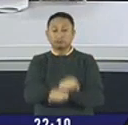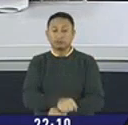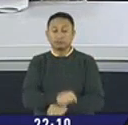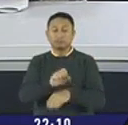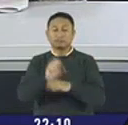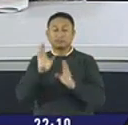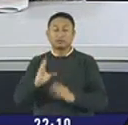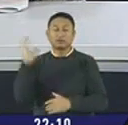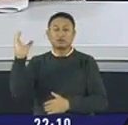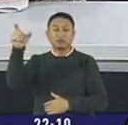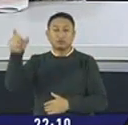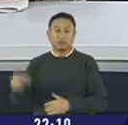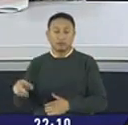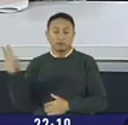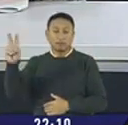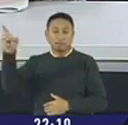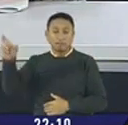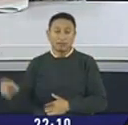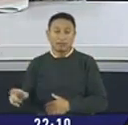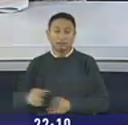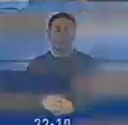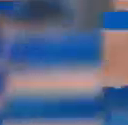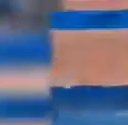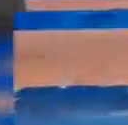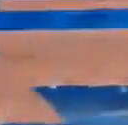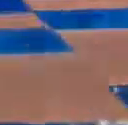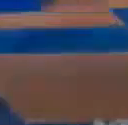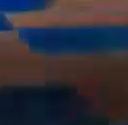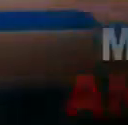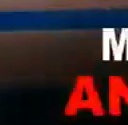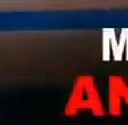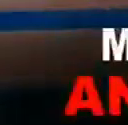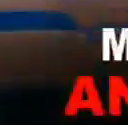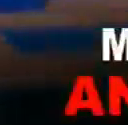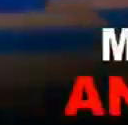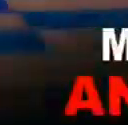ecuatorianos, colombianos y venezolanos.